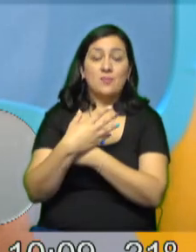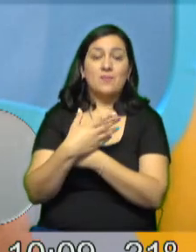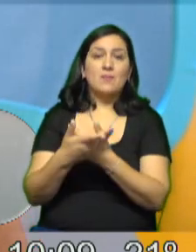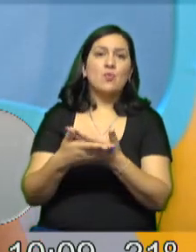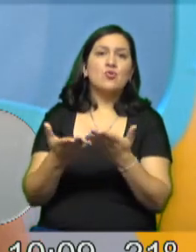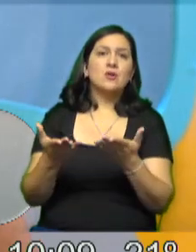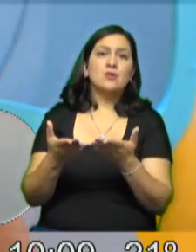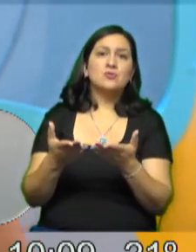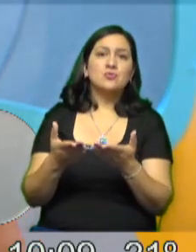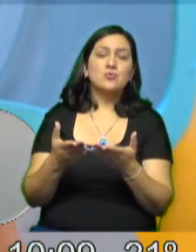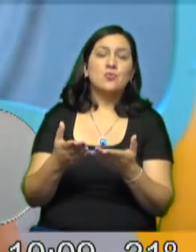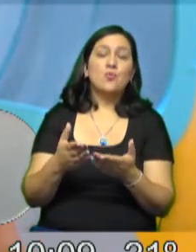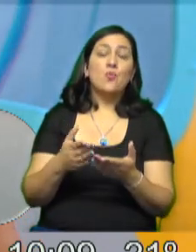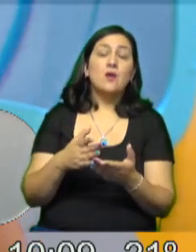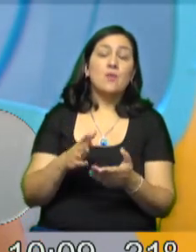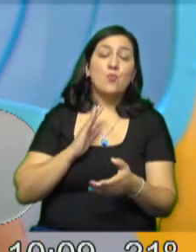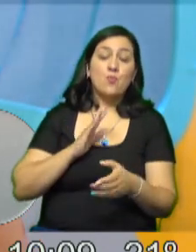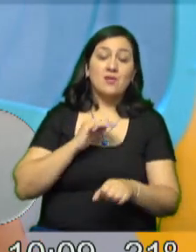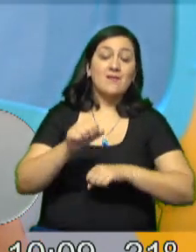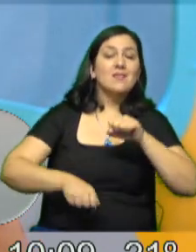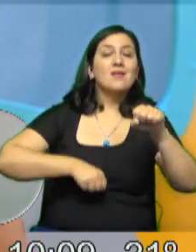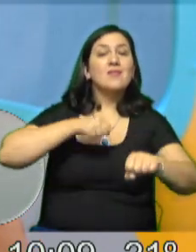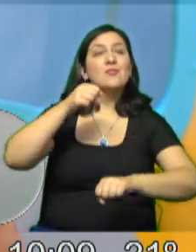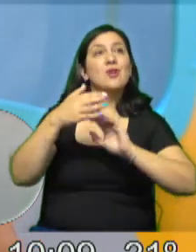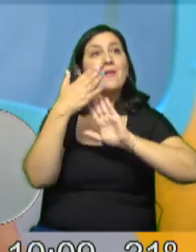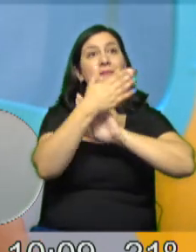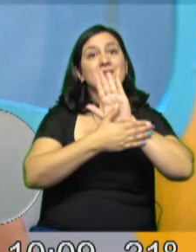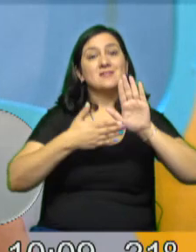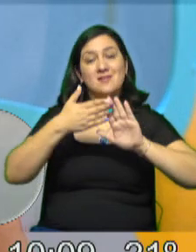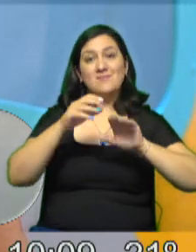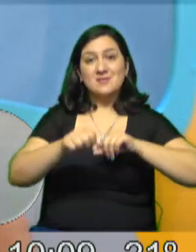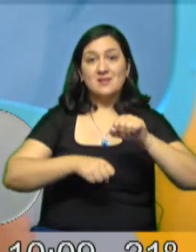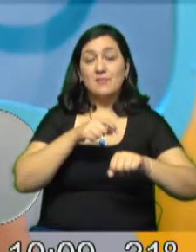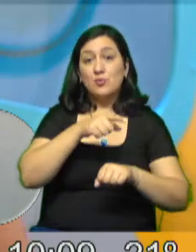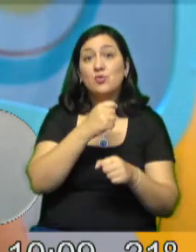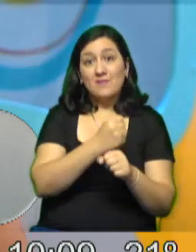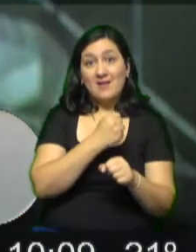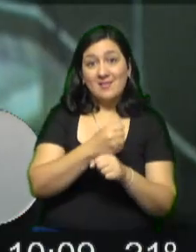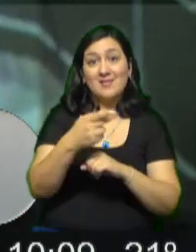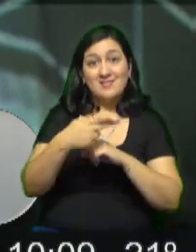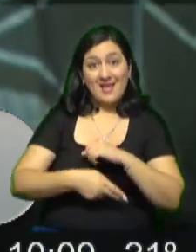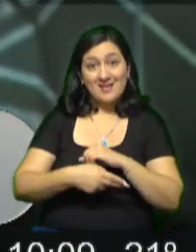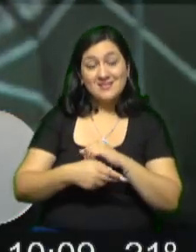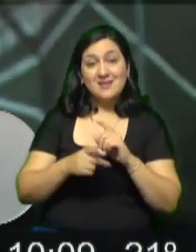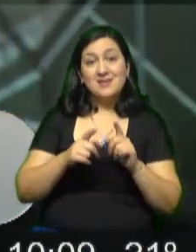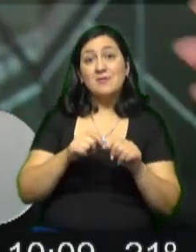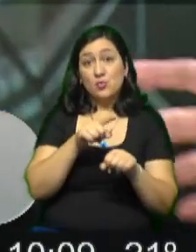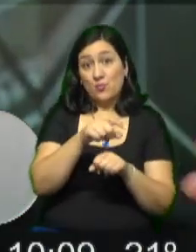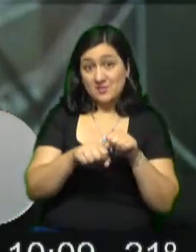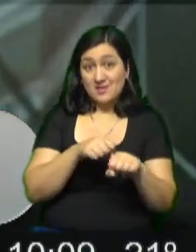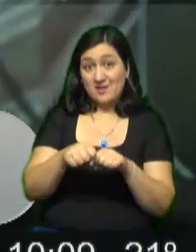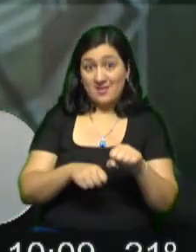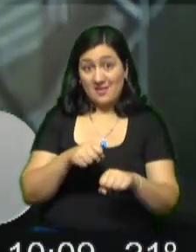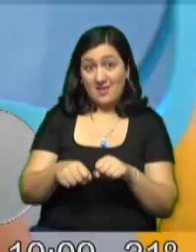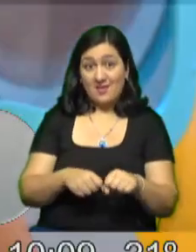una chica que estaba recorriendo el país en bicicleta. Y vos has ido, tanto por el trabajo del taxi como con tu bicicleta, pero también